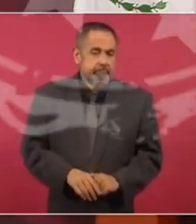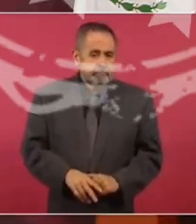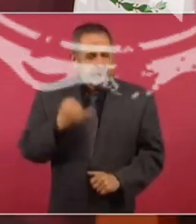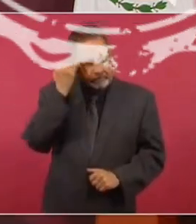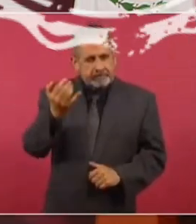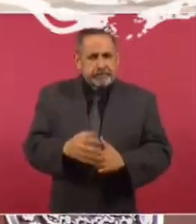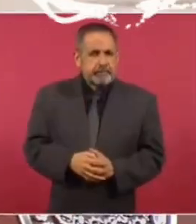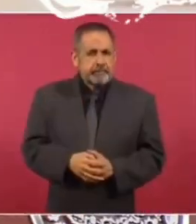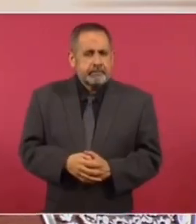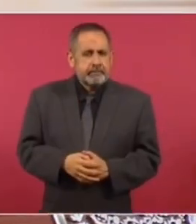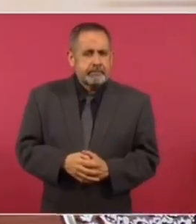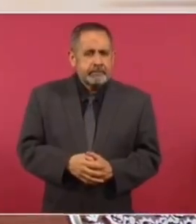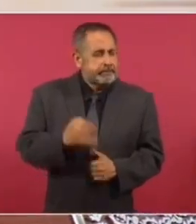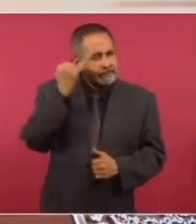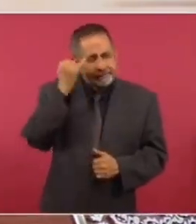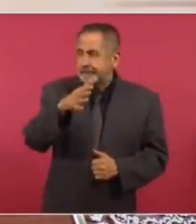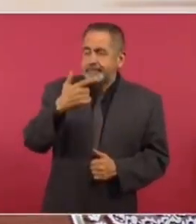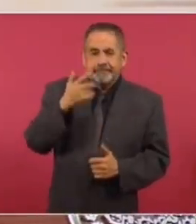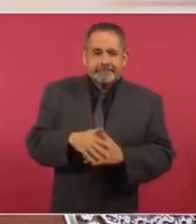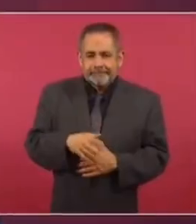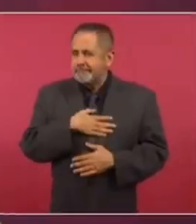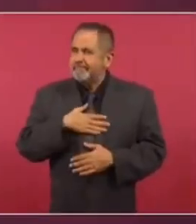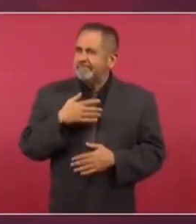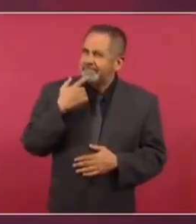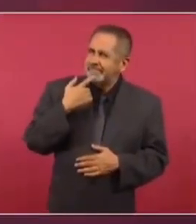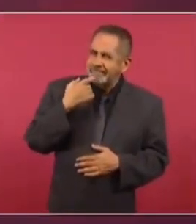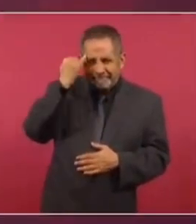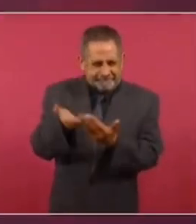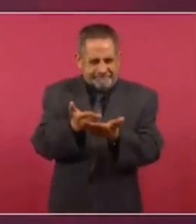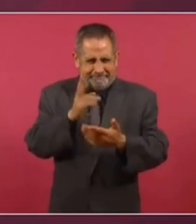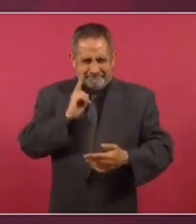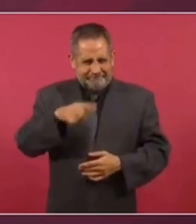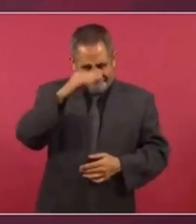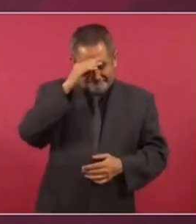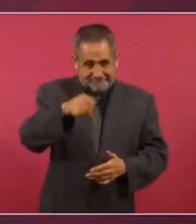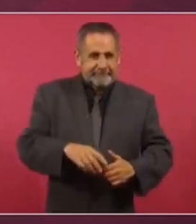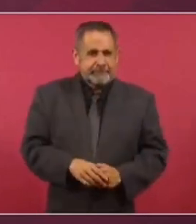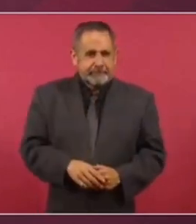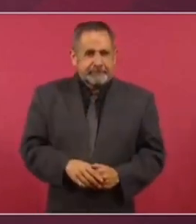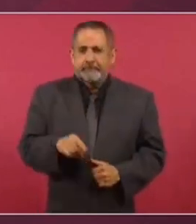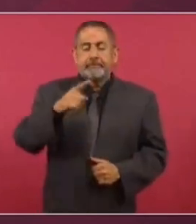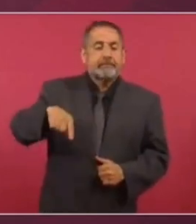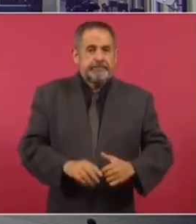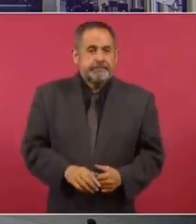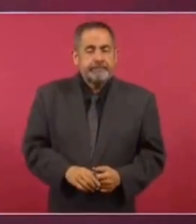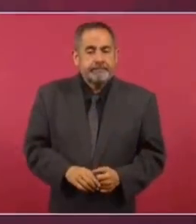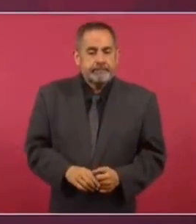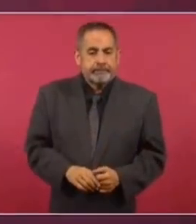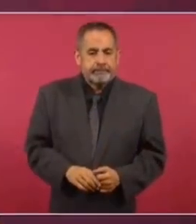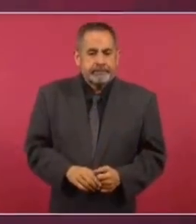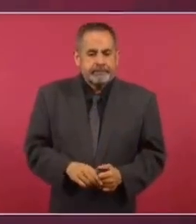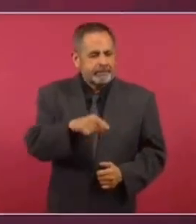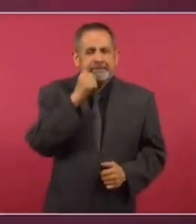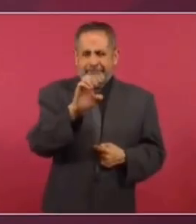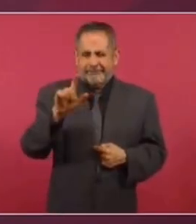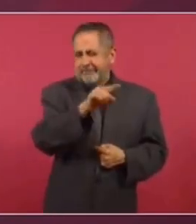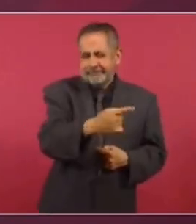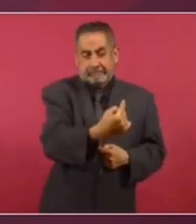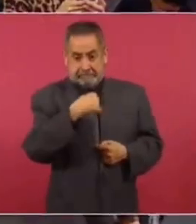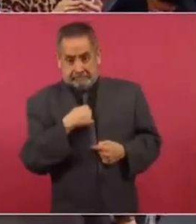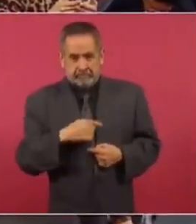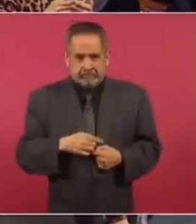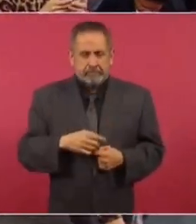imagínense que el fideicomiso a ver sería buena la propuesta no a los legisladores del pan que se dirige a mí